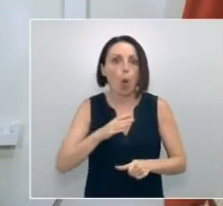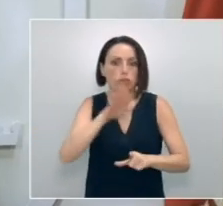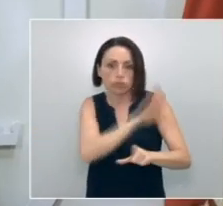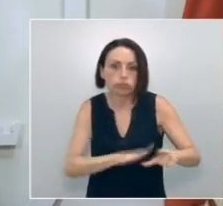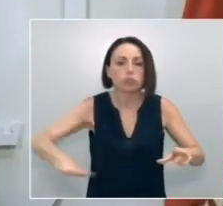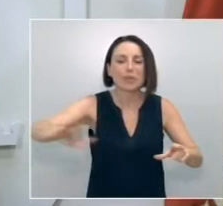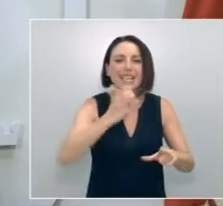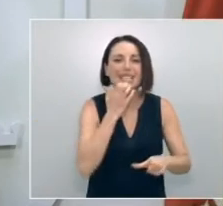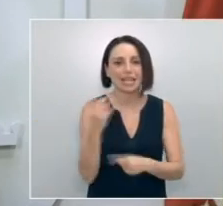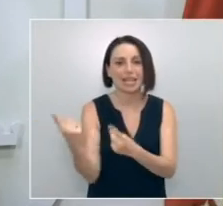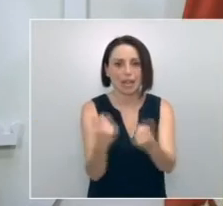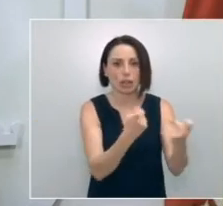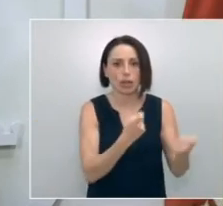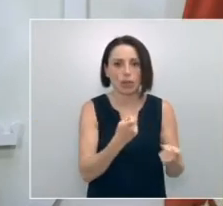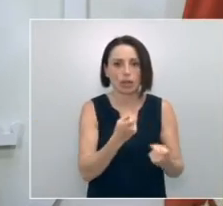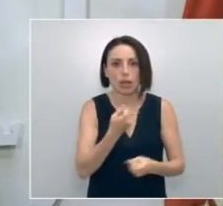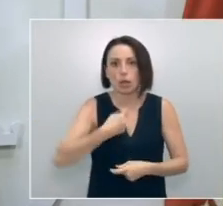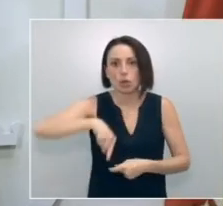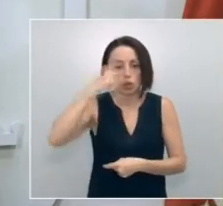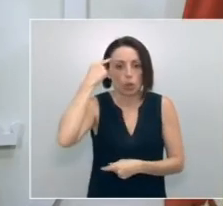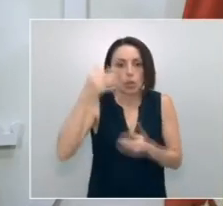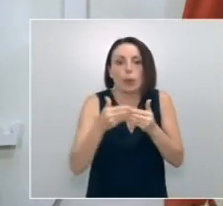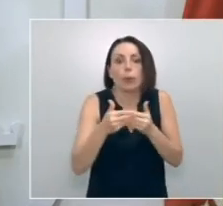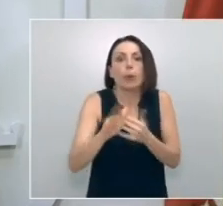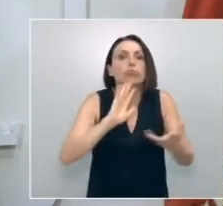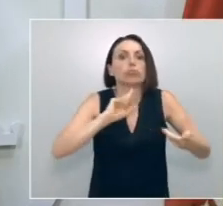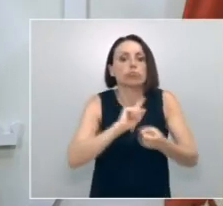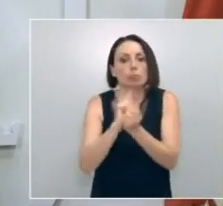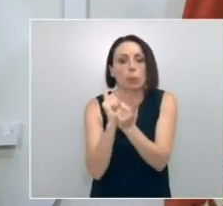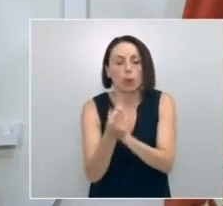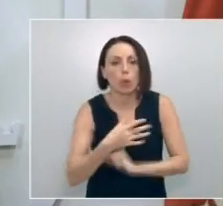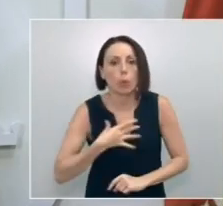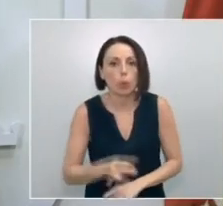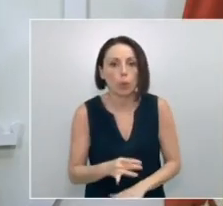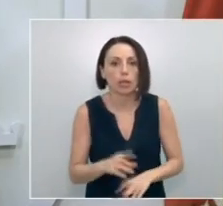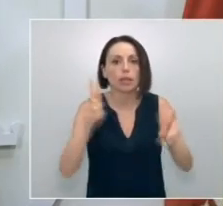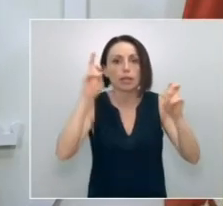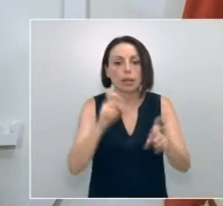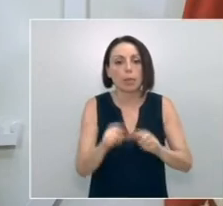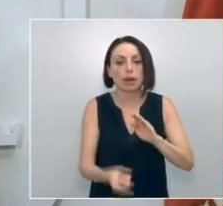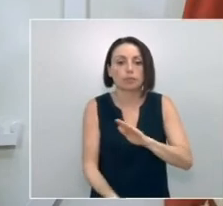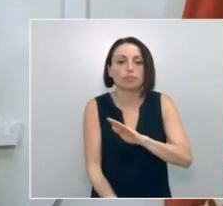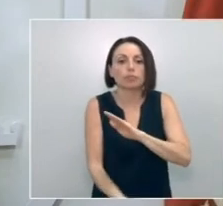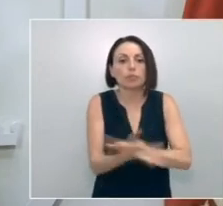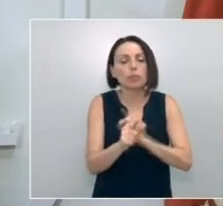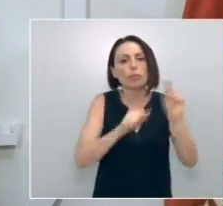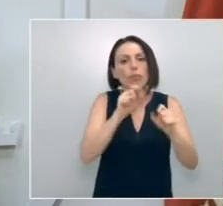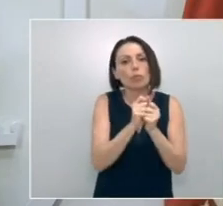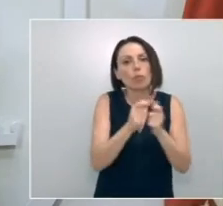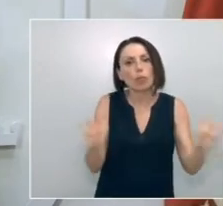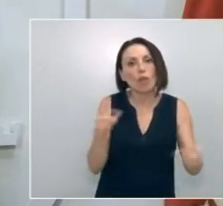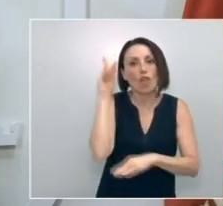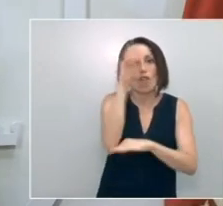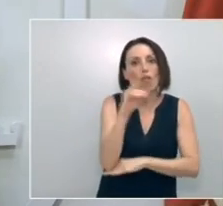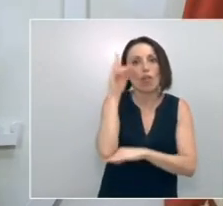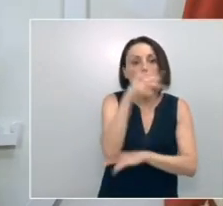necesario. Pero eso ya sí lo tenemos hecho porque sabemos que esto es cuestión de horas y, precisamente, la actuación en el brote que hemos tenido de Bolivia ha permitido que en dos